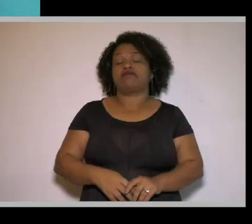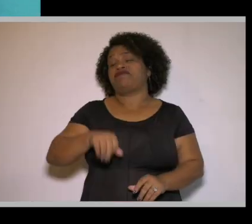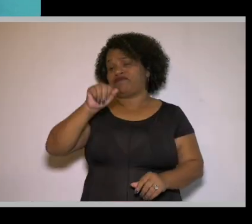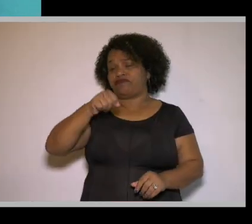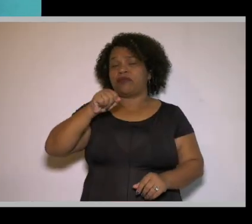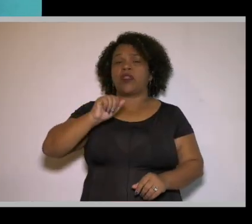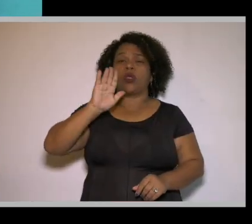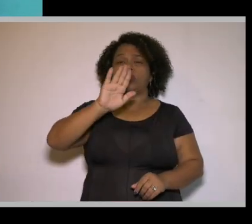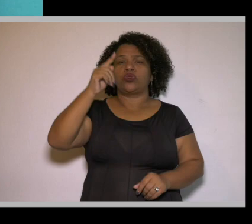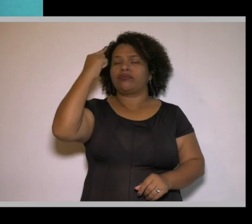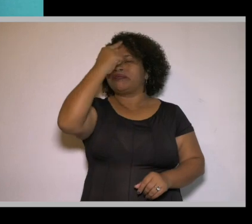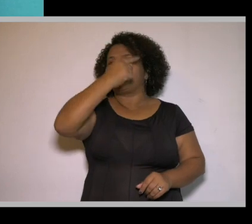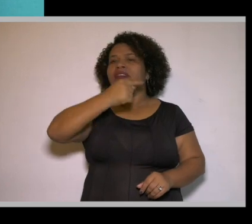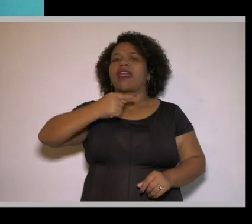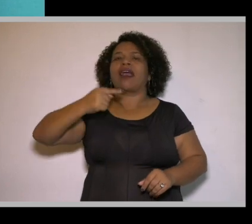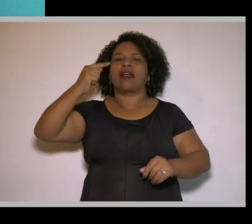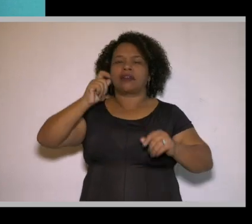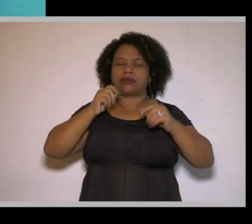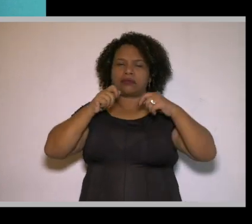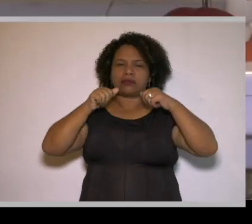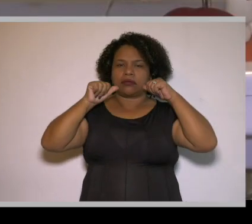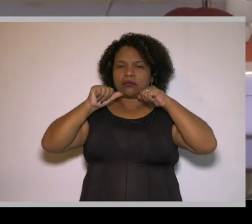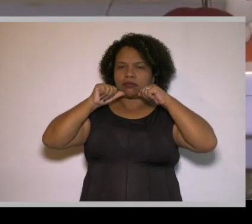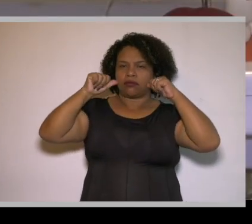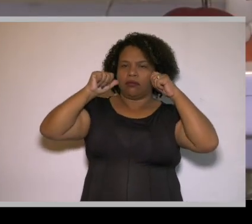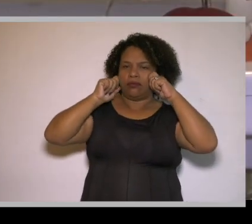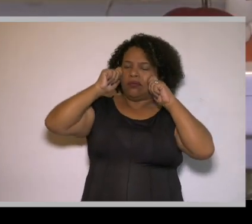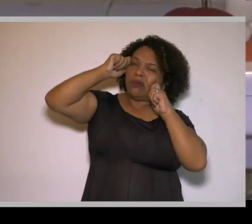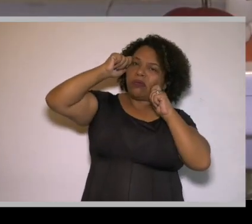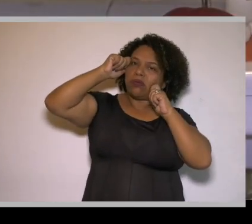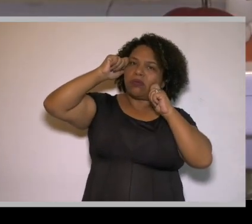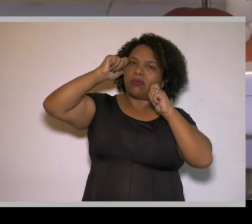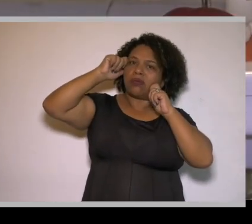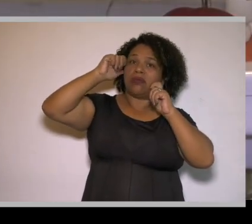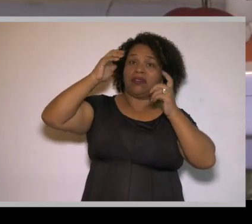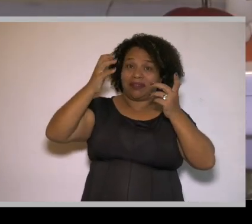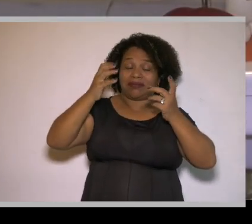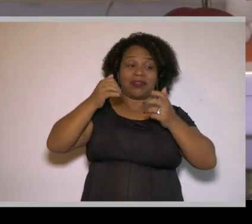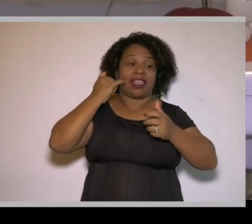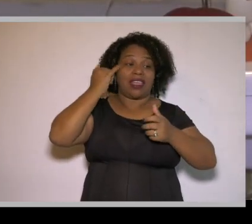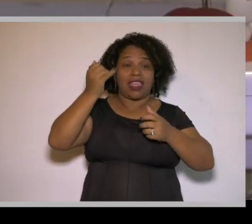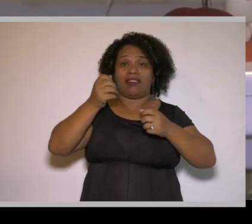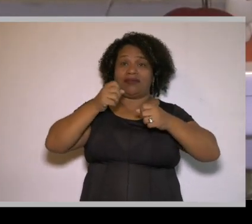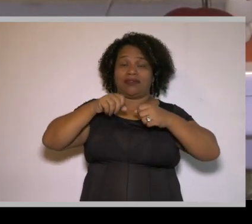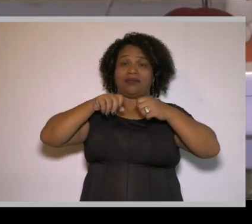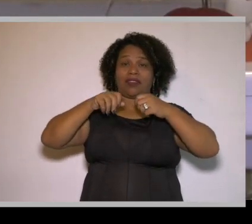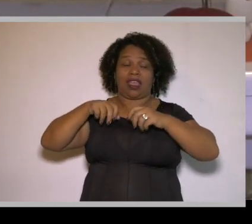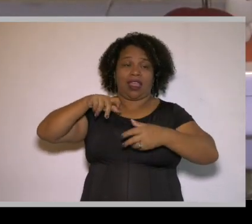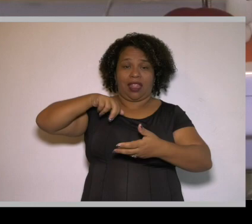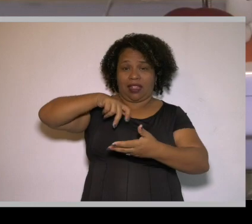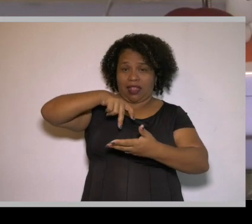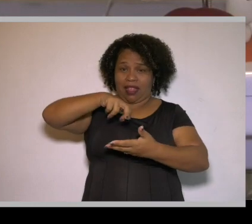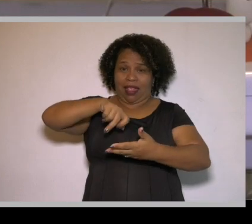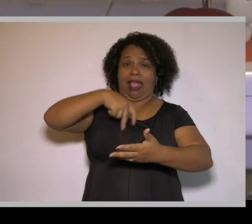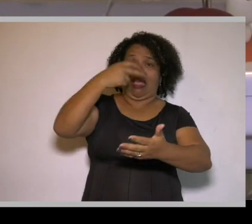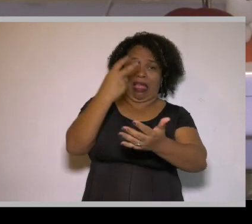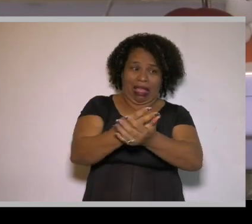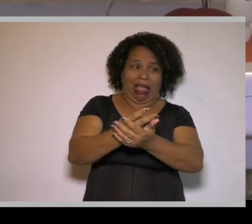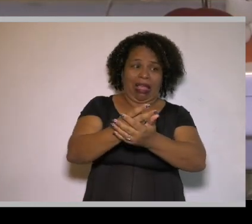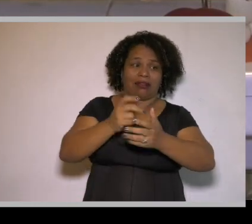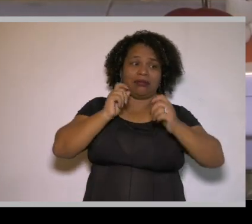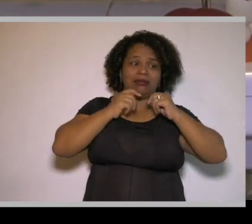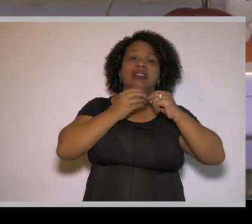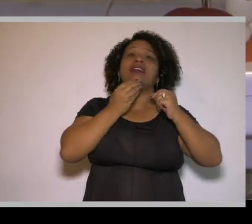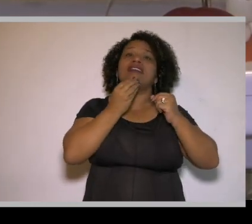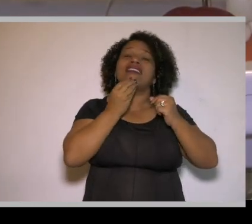llevan del cirujano maxilofacial y no diagnostican a tiempo esa fractura, el cóndilo, que es uno de los principales centros de crecimiento de la mandíbula, no crece. Entonces,